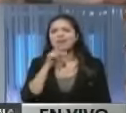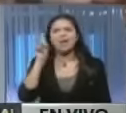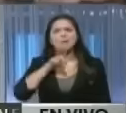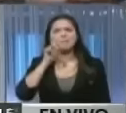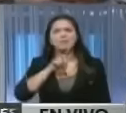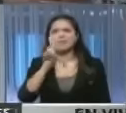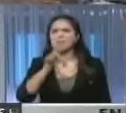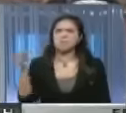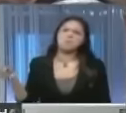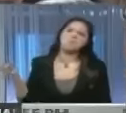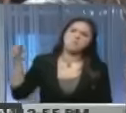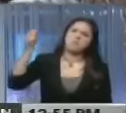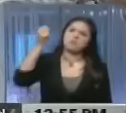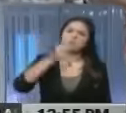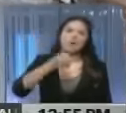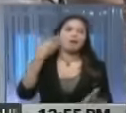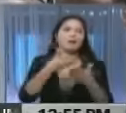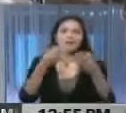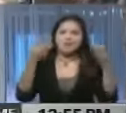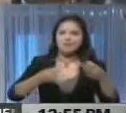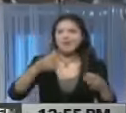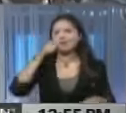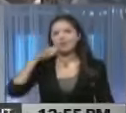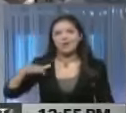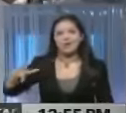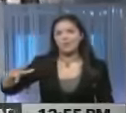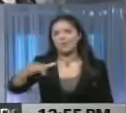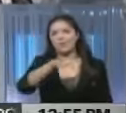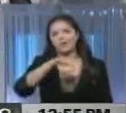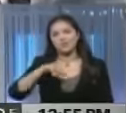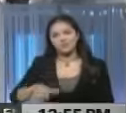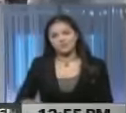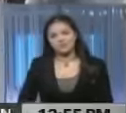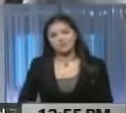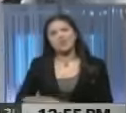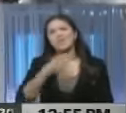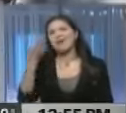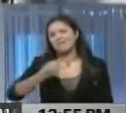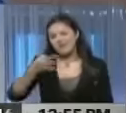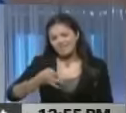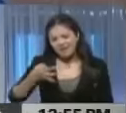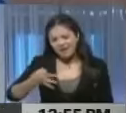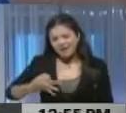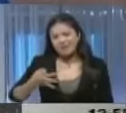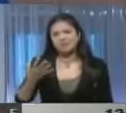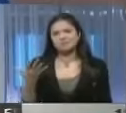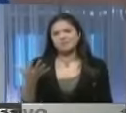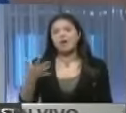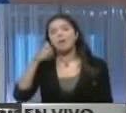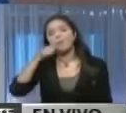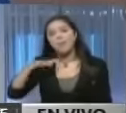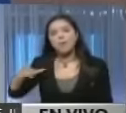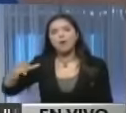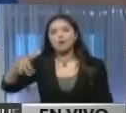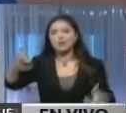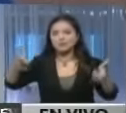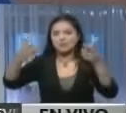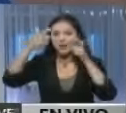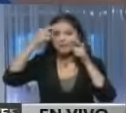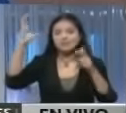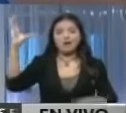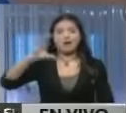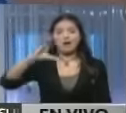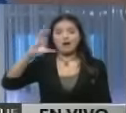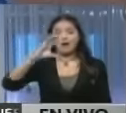pueden imponer a la realidad de los pueblos, a la verdad de los pueblos. La verdad verdadera es que el pueblo chavista de